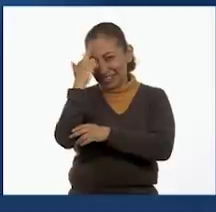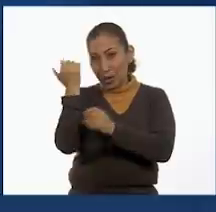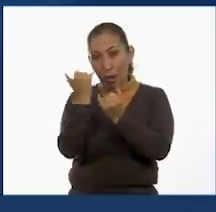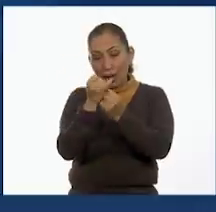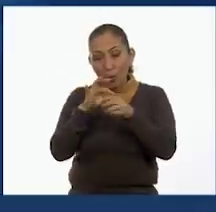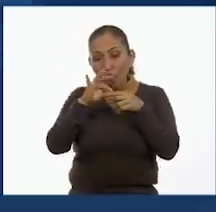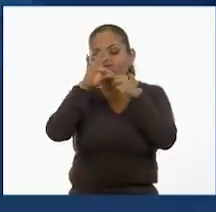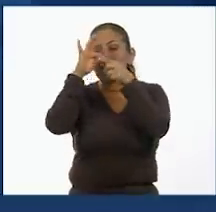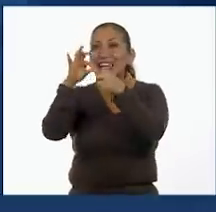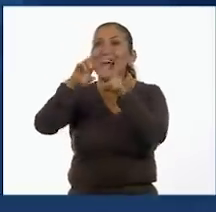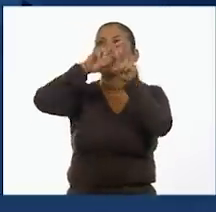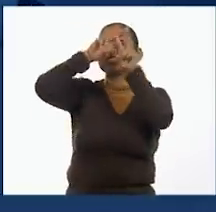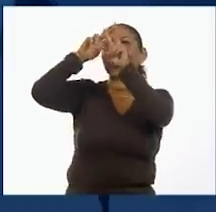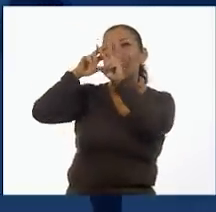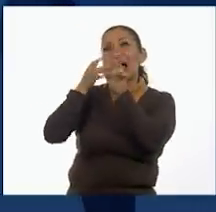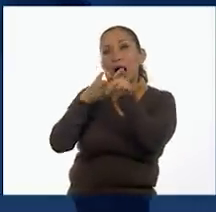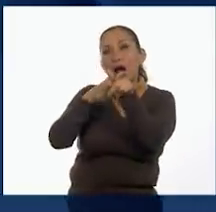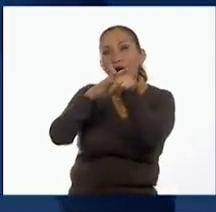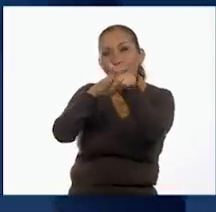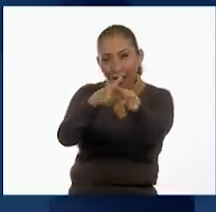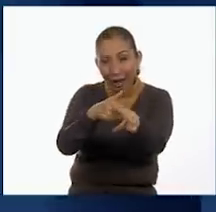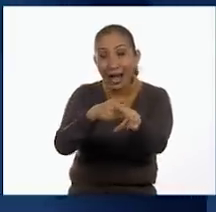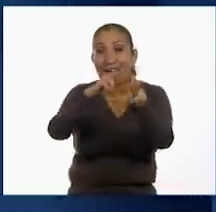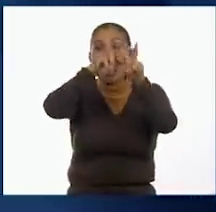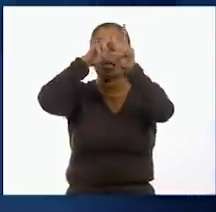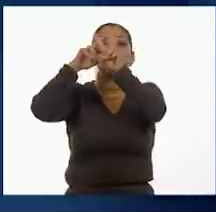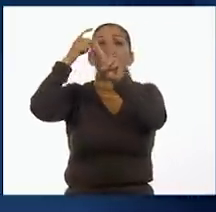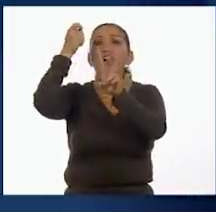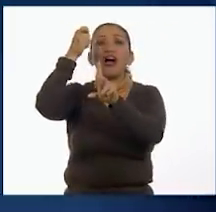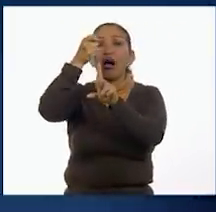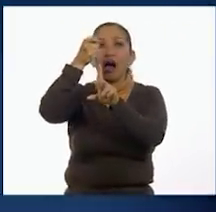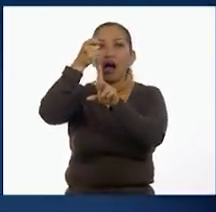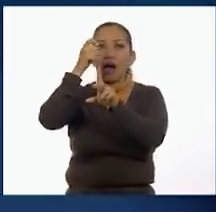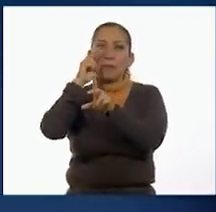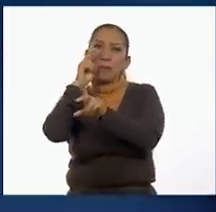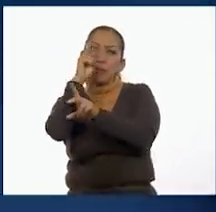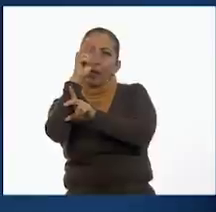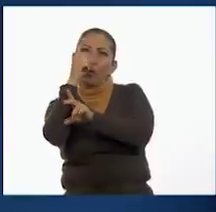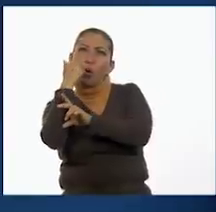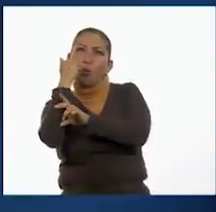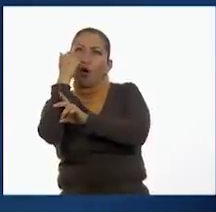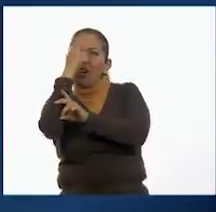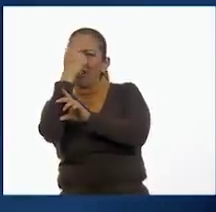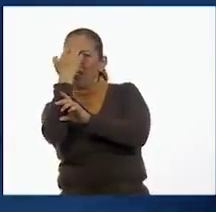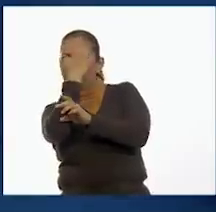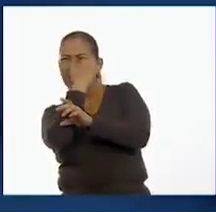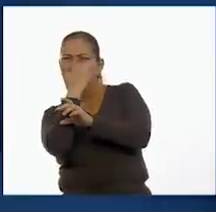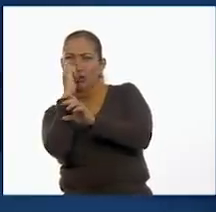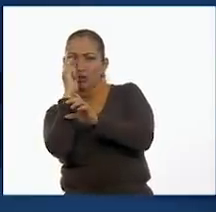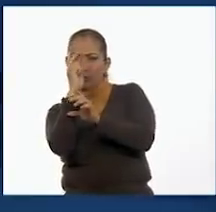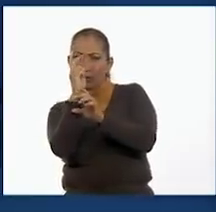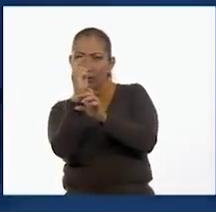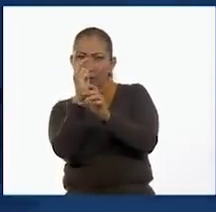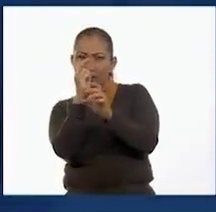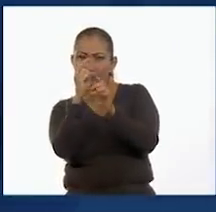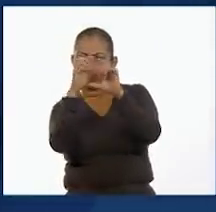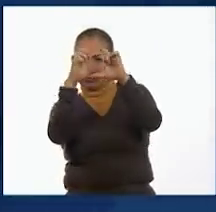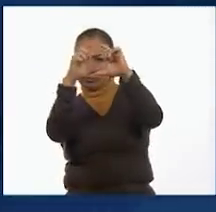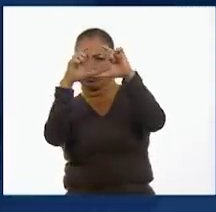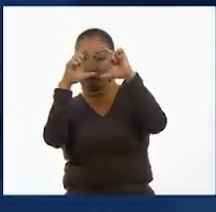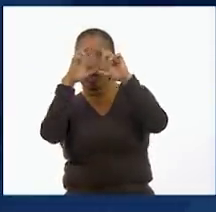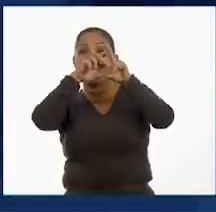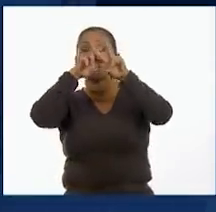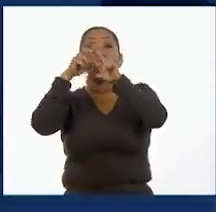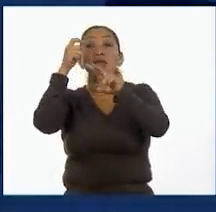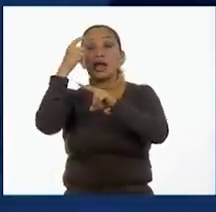están guiados por una estrella. Exacto. La estrella, acá la vemos con un poco, si pudiéramos verla con un poco de detalle, la